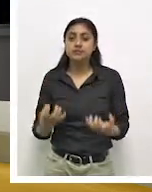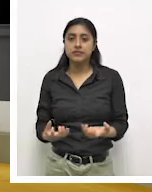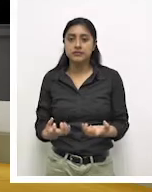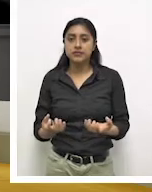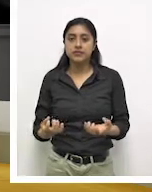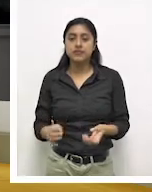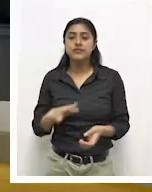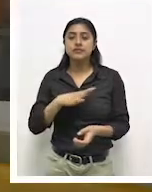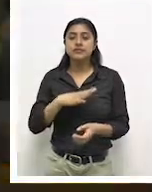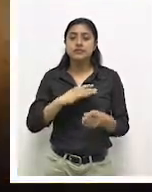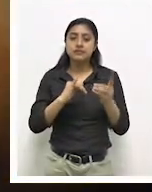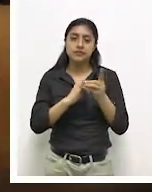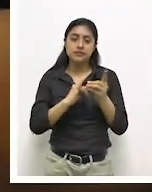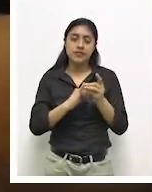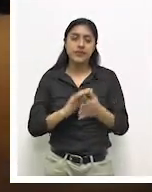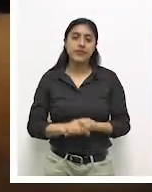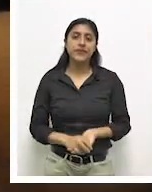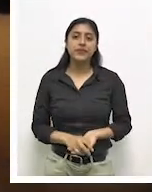negocio.